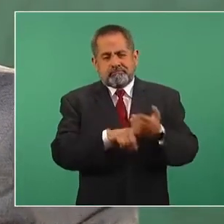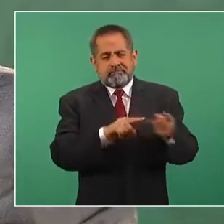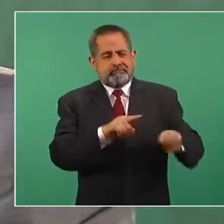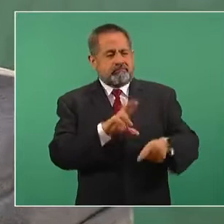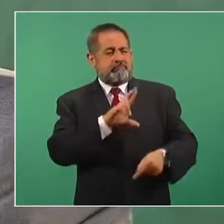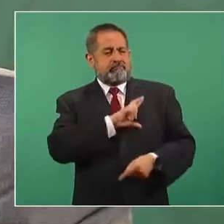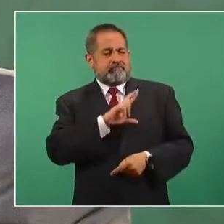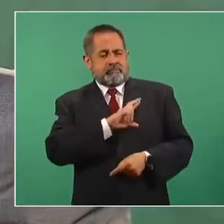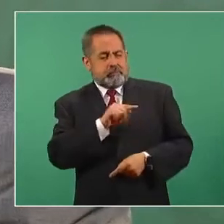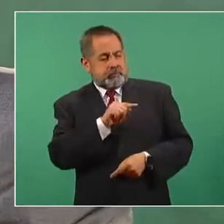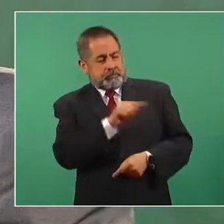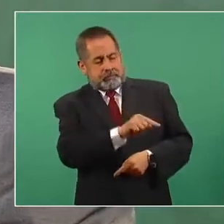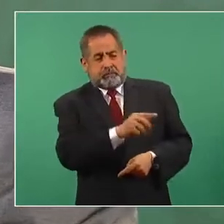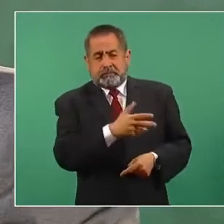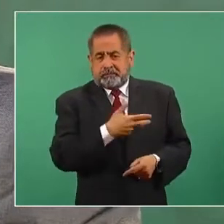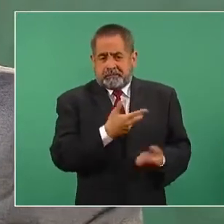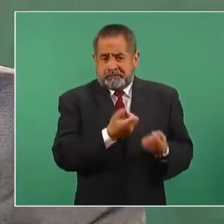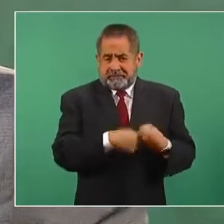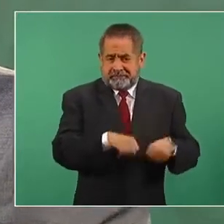particulares